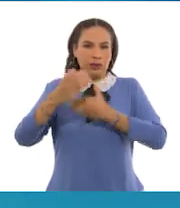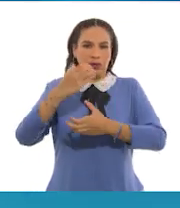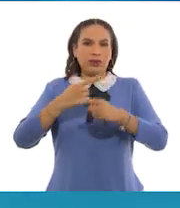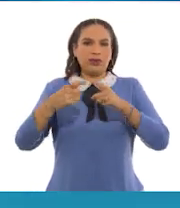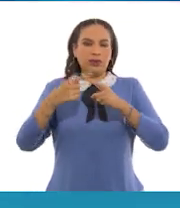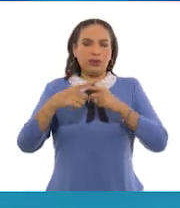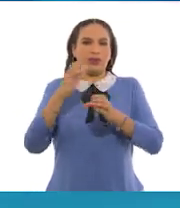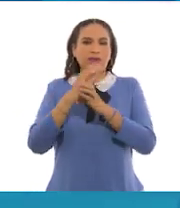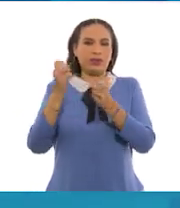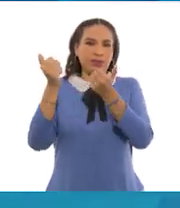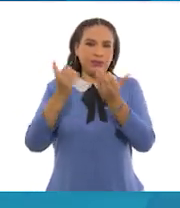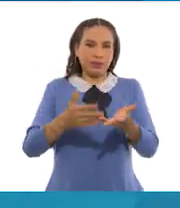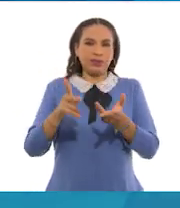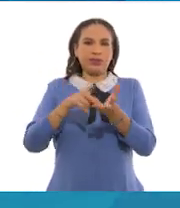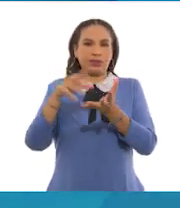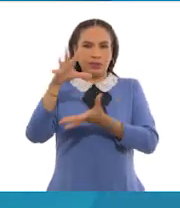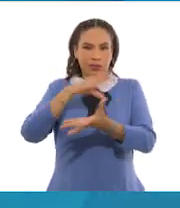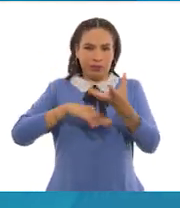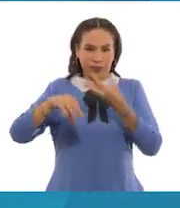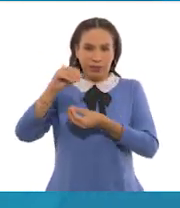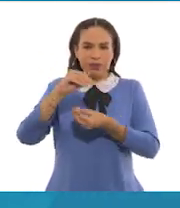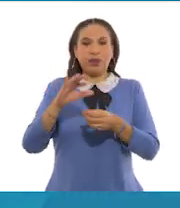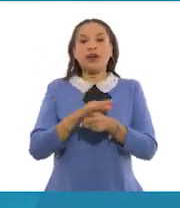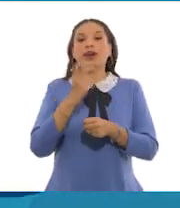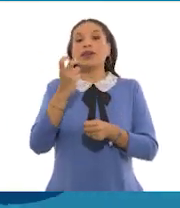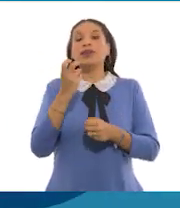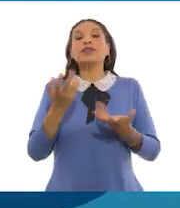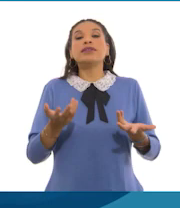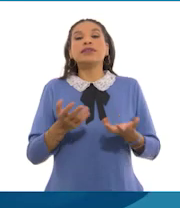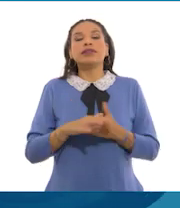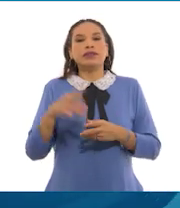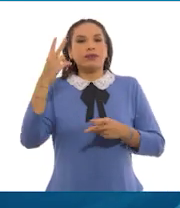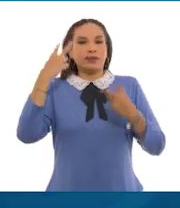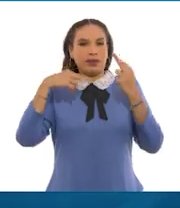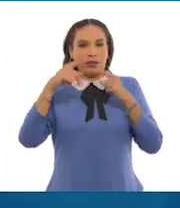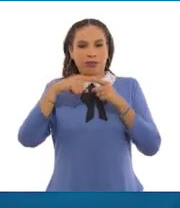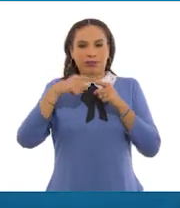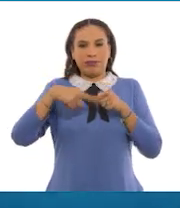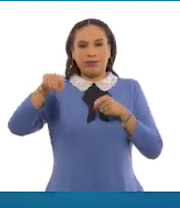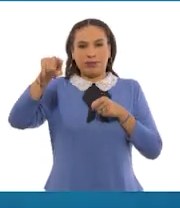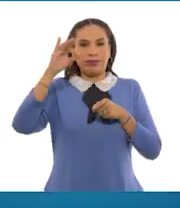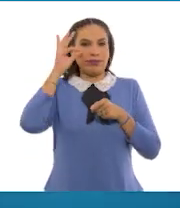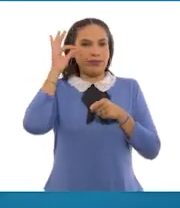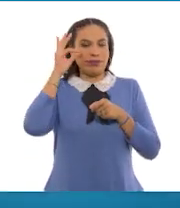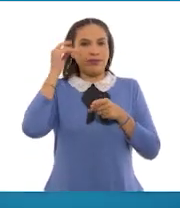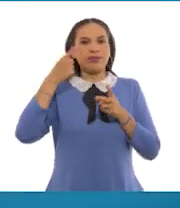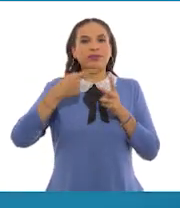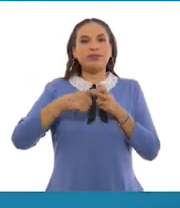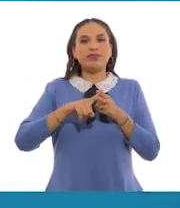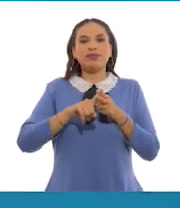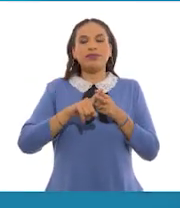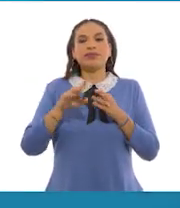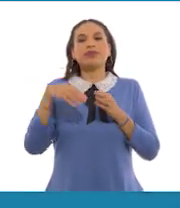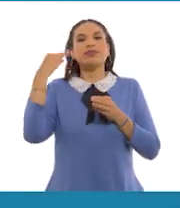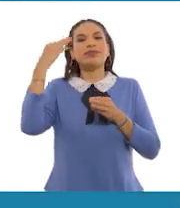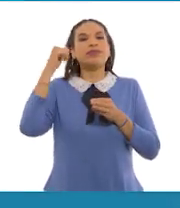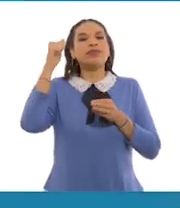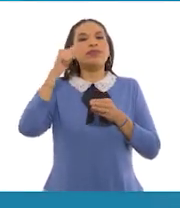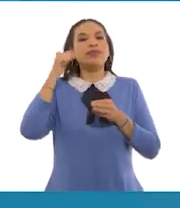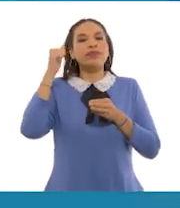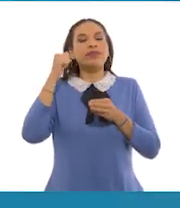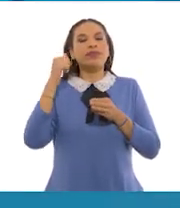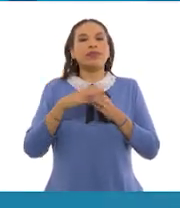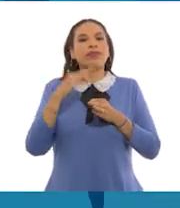que luego traerían de vuelta. Por lo general, el viaje de ida a Filipinas se empezaba entre marzo y abril